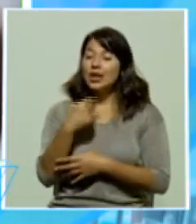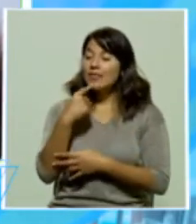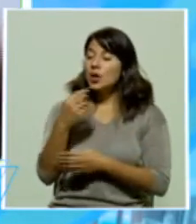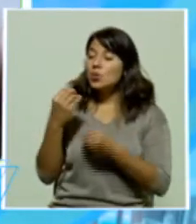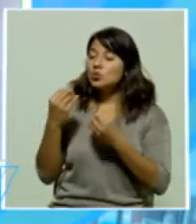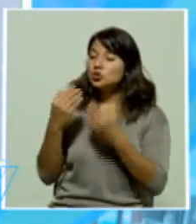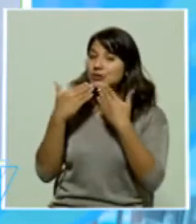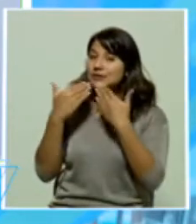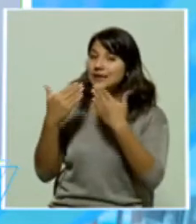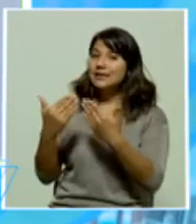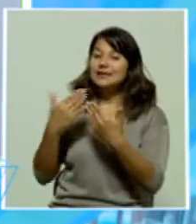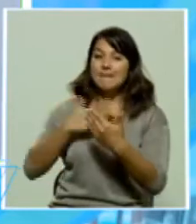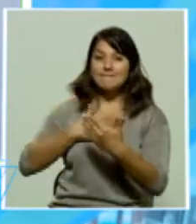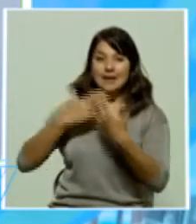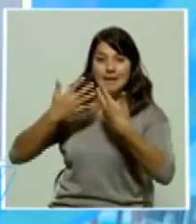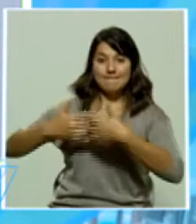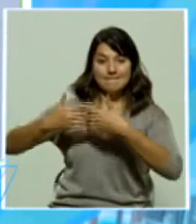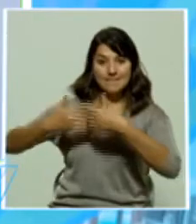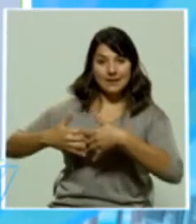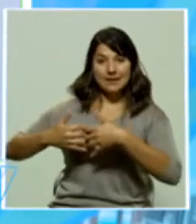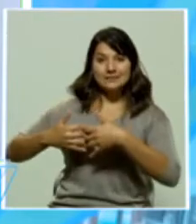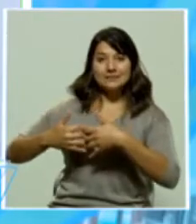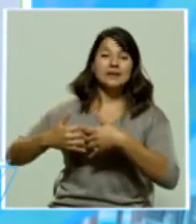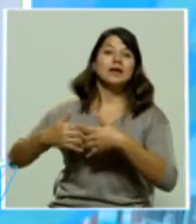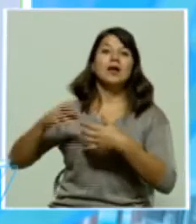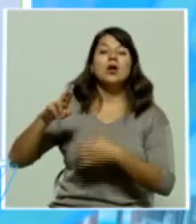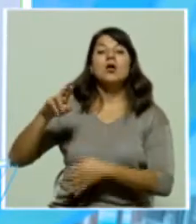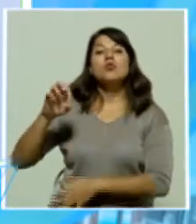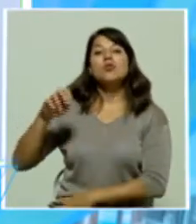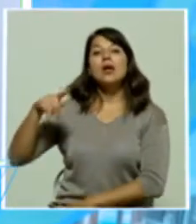mi empresa, en lo particular a Cafetería